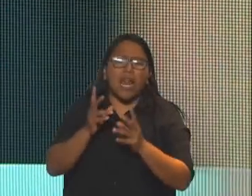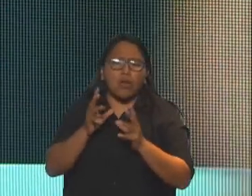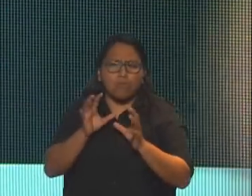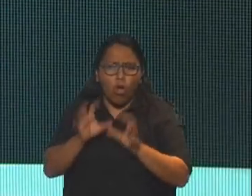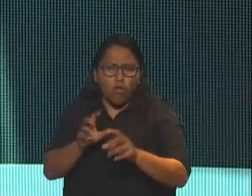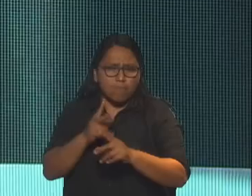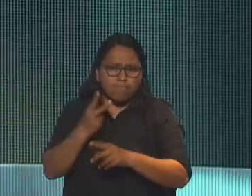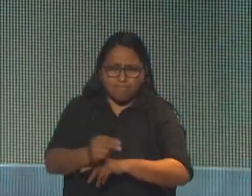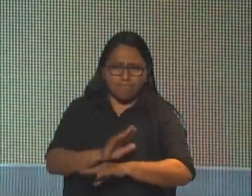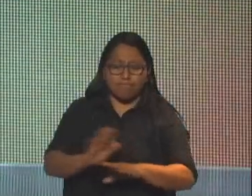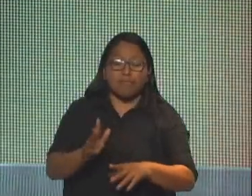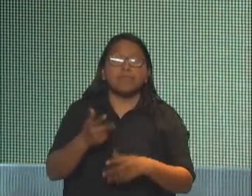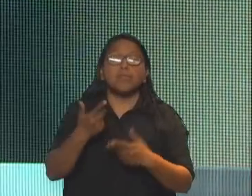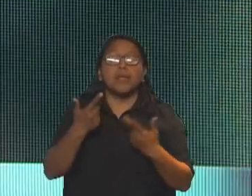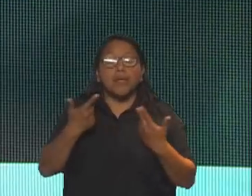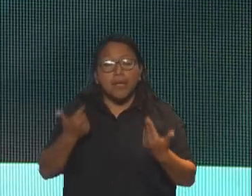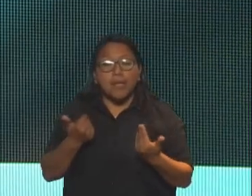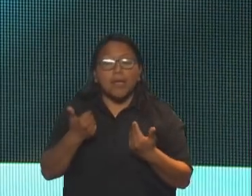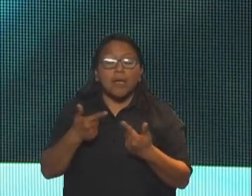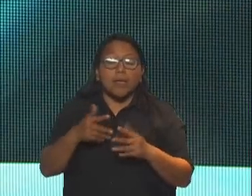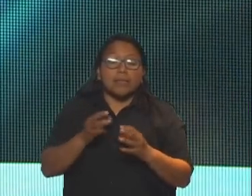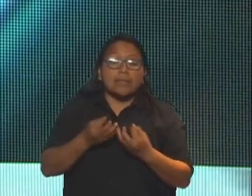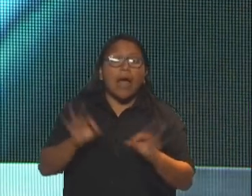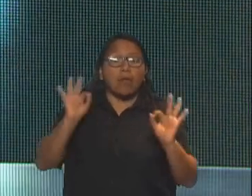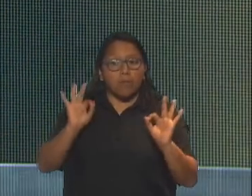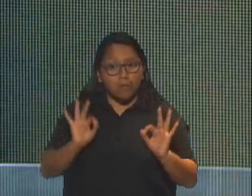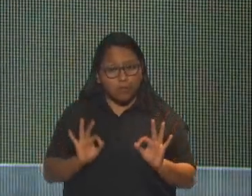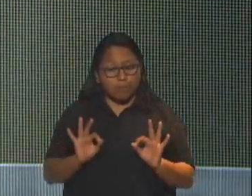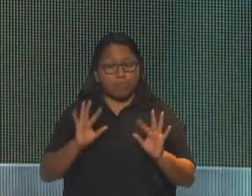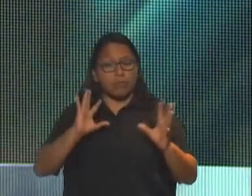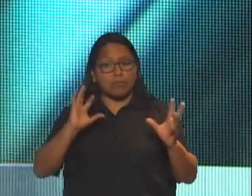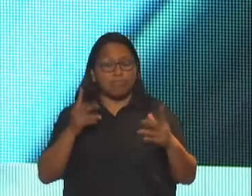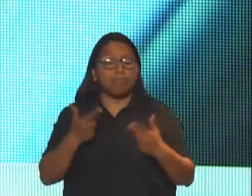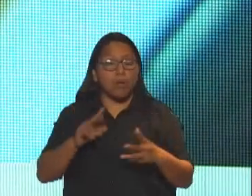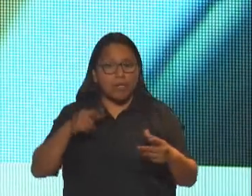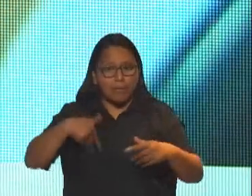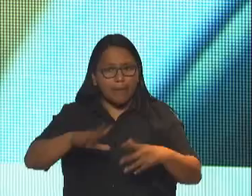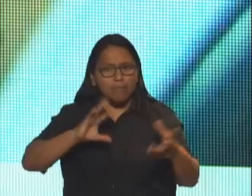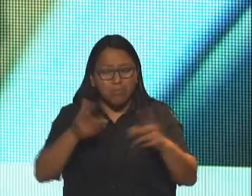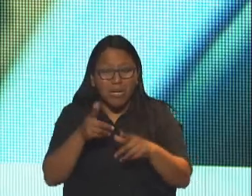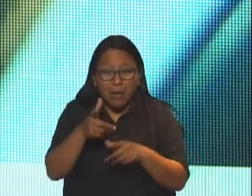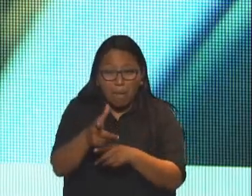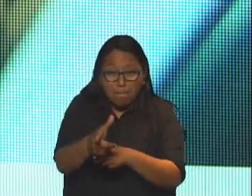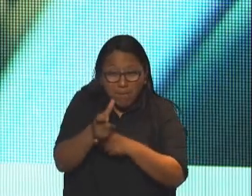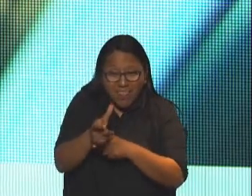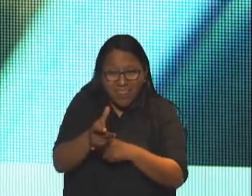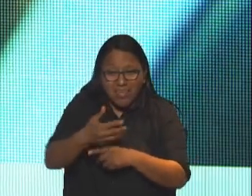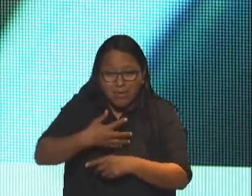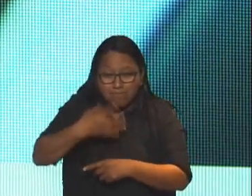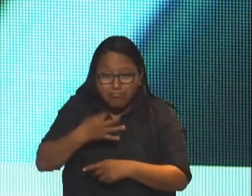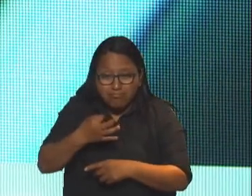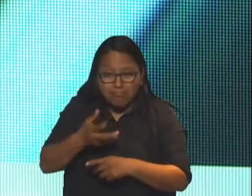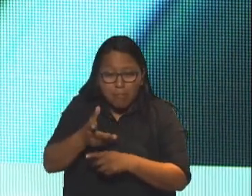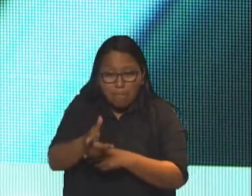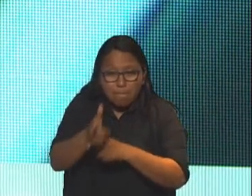que es editó gracias a dios un caos y no quiero decir la palabra si la bala hubiera salido para